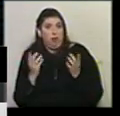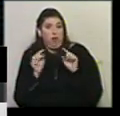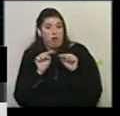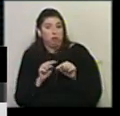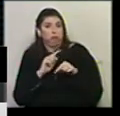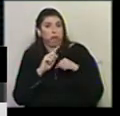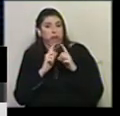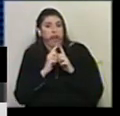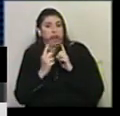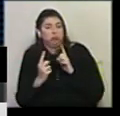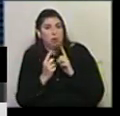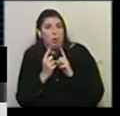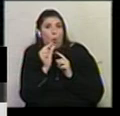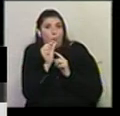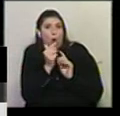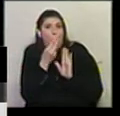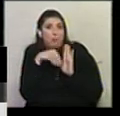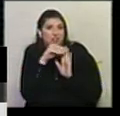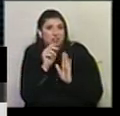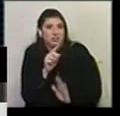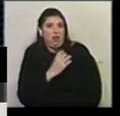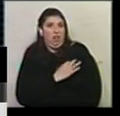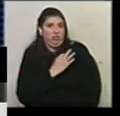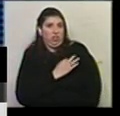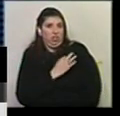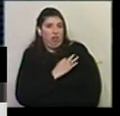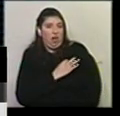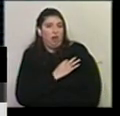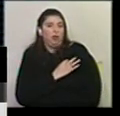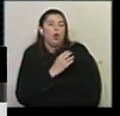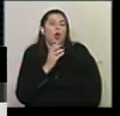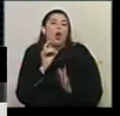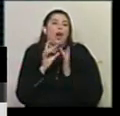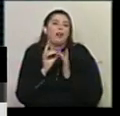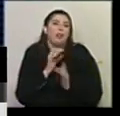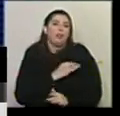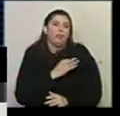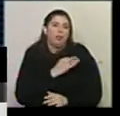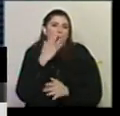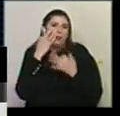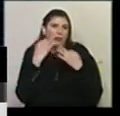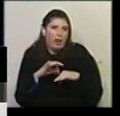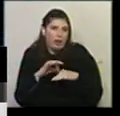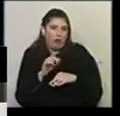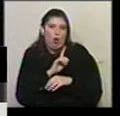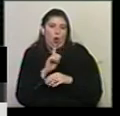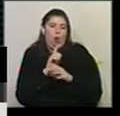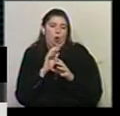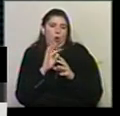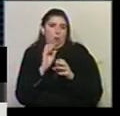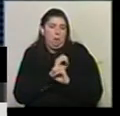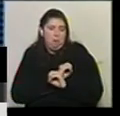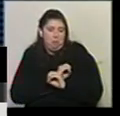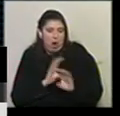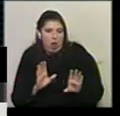global, pero tampoco una sobrevida global en condiciones pésimas, tampoco es una cuestión demasiado valiosa. Ahora, si la calidad de vida